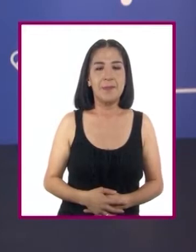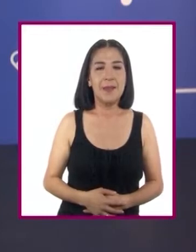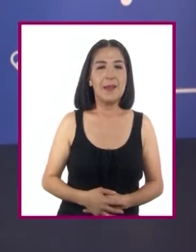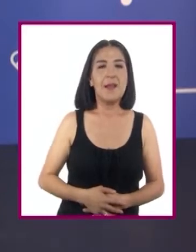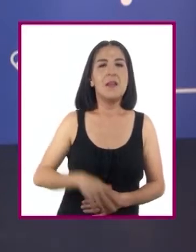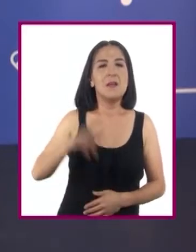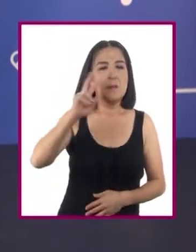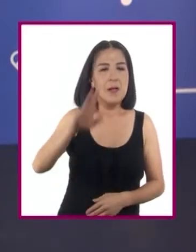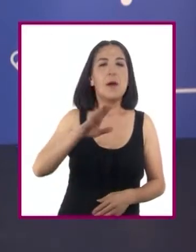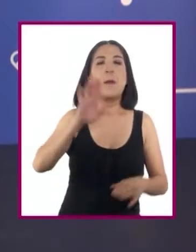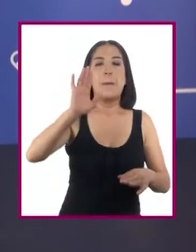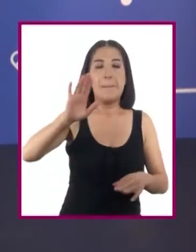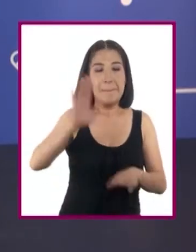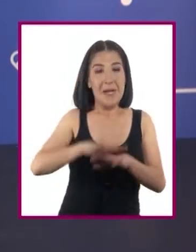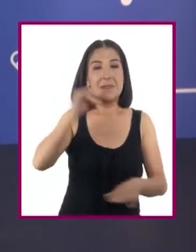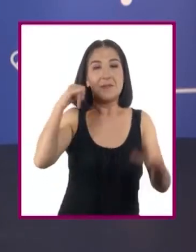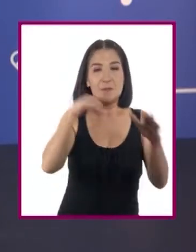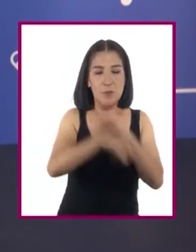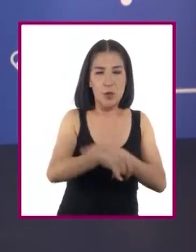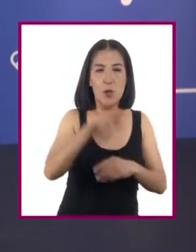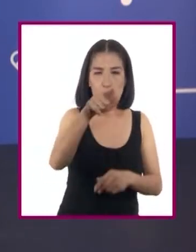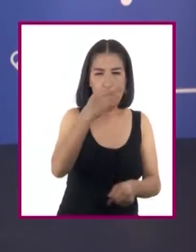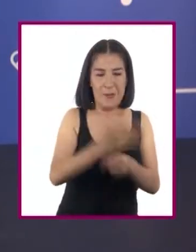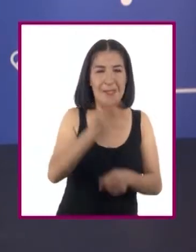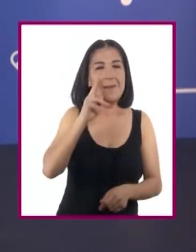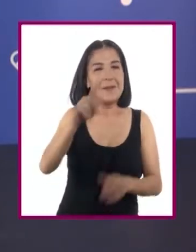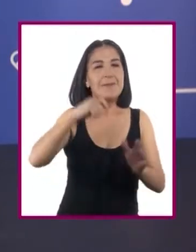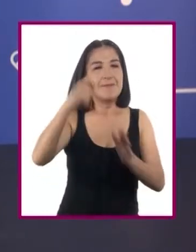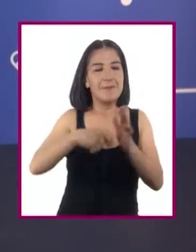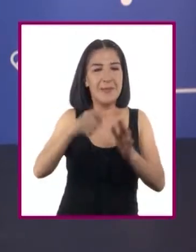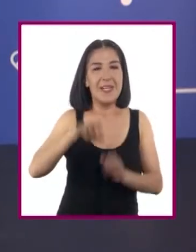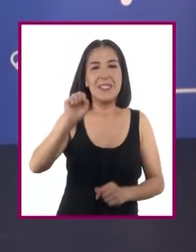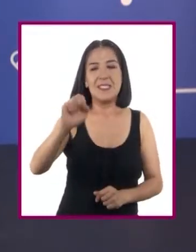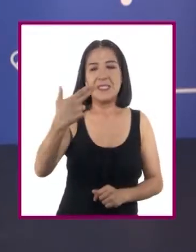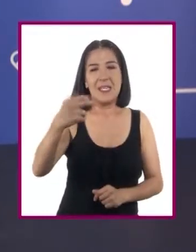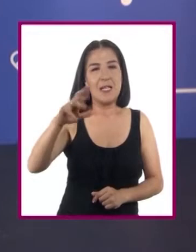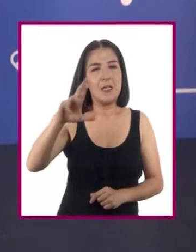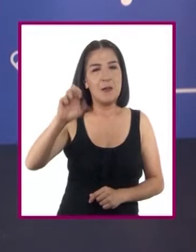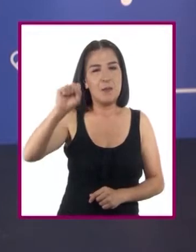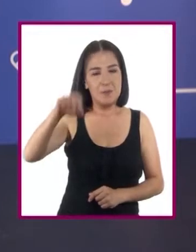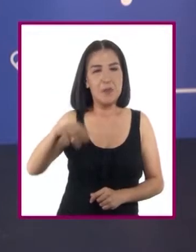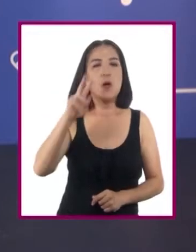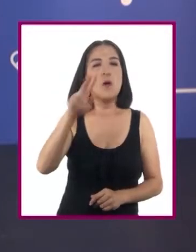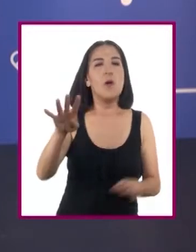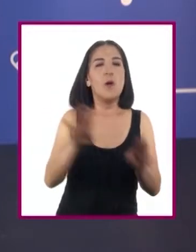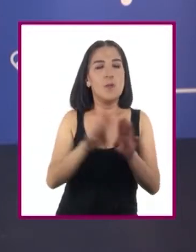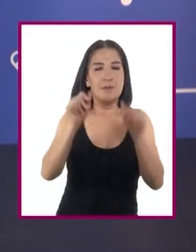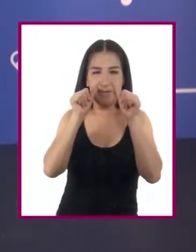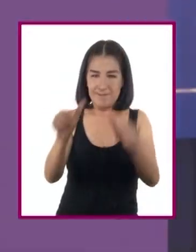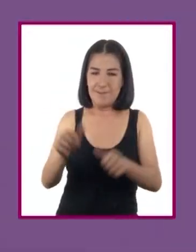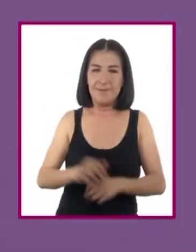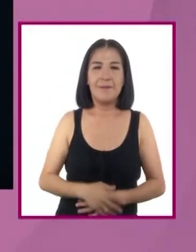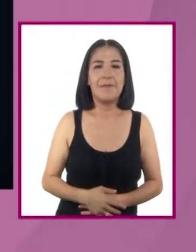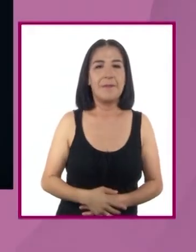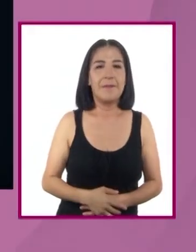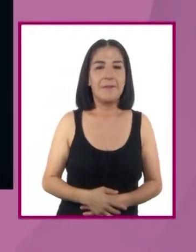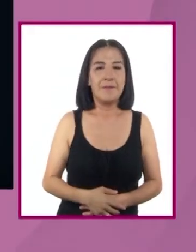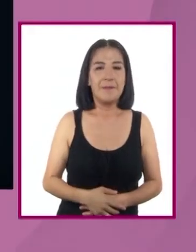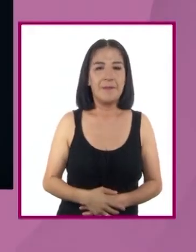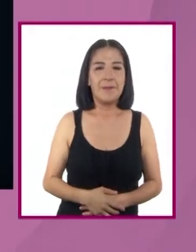Antes de ahondar más en el tema, los invito a ver el siguiente video sobre Sherlock Holmes. Presten mucha atención.